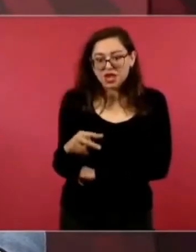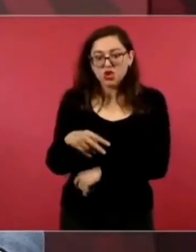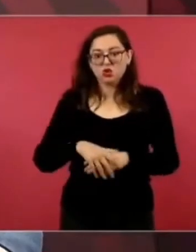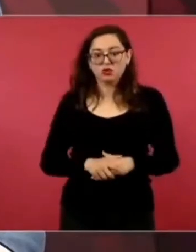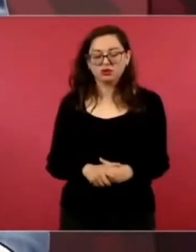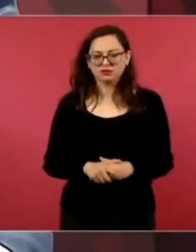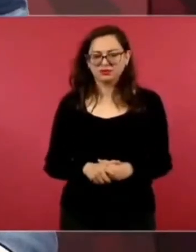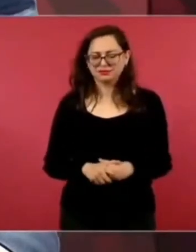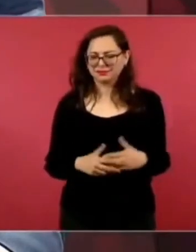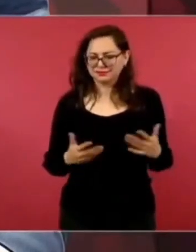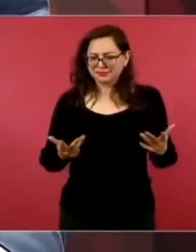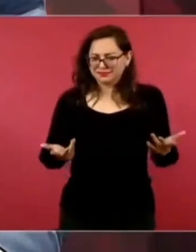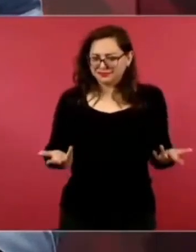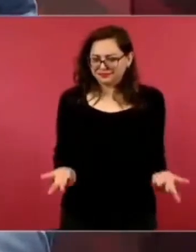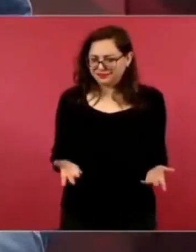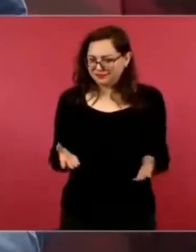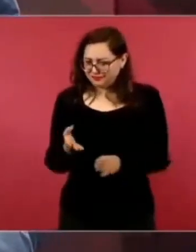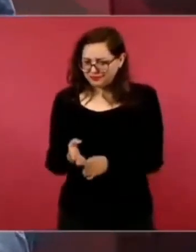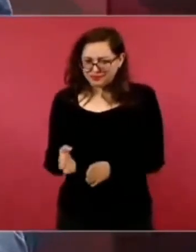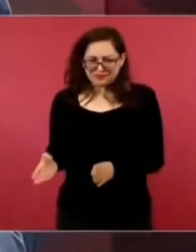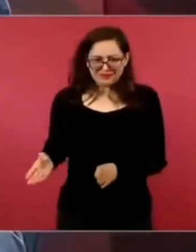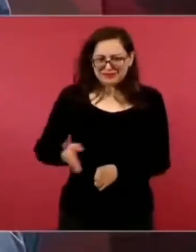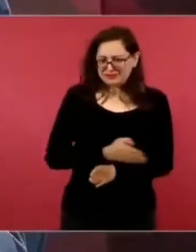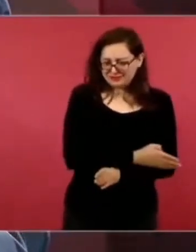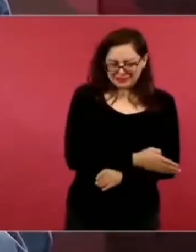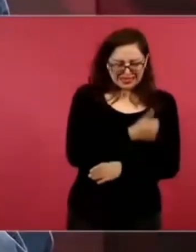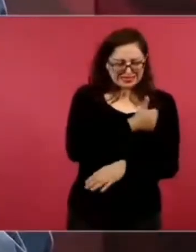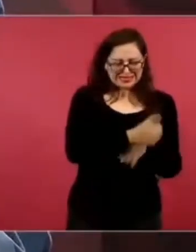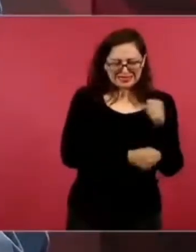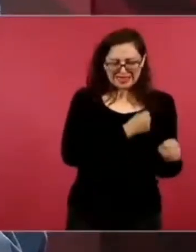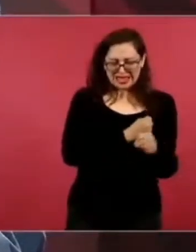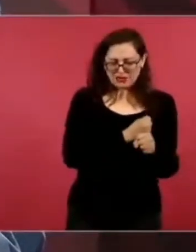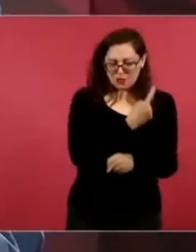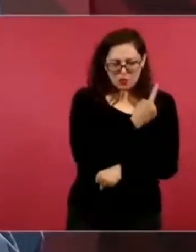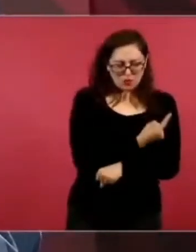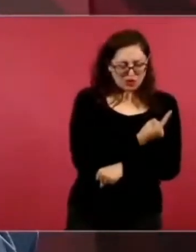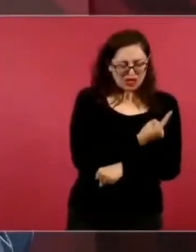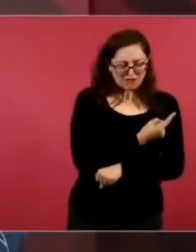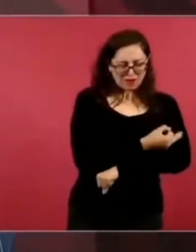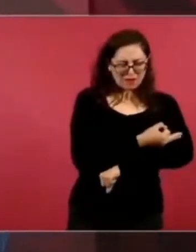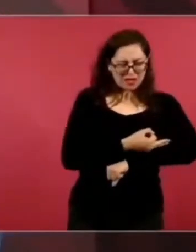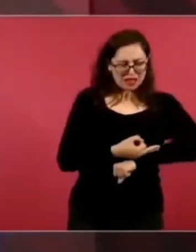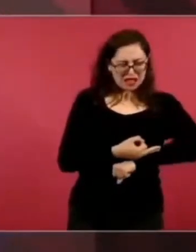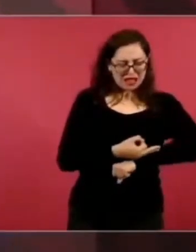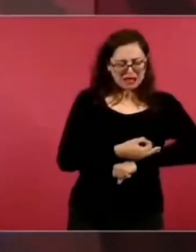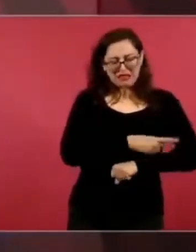Y en el 88, al inicio del gobierno, una familia.